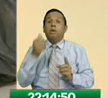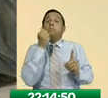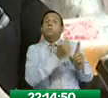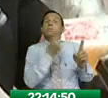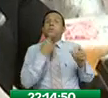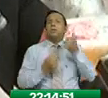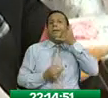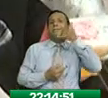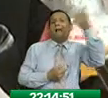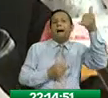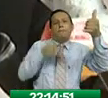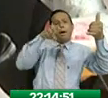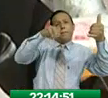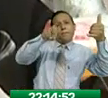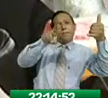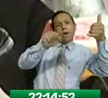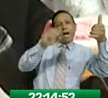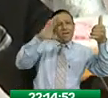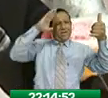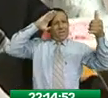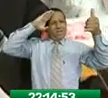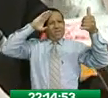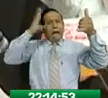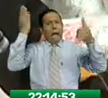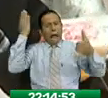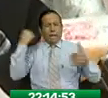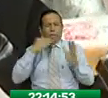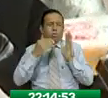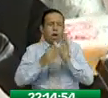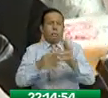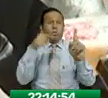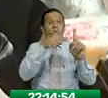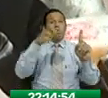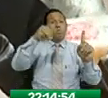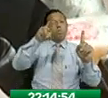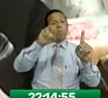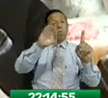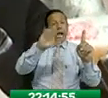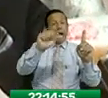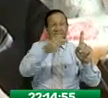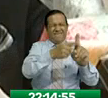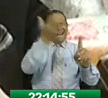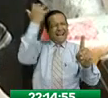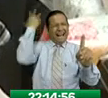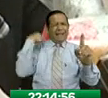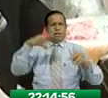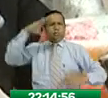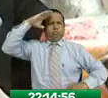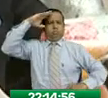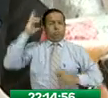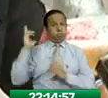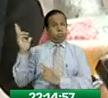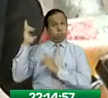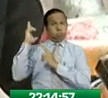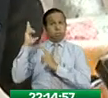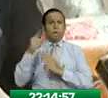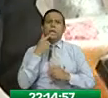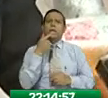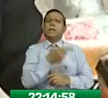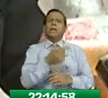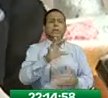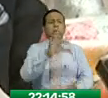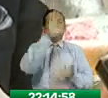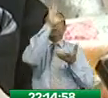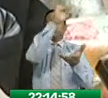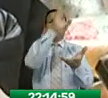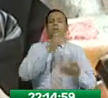Moncayo. El señor Paco Moncayo fue el jefe del Comando Conjunto de las Fuerzas Armadas. Él representaba a una entidad, porque